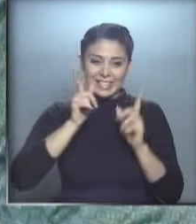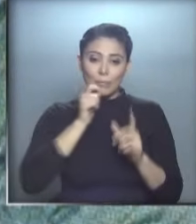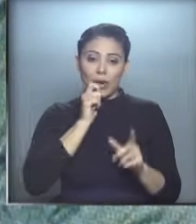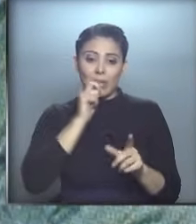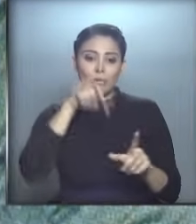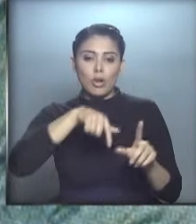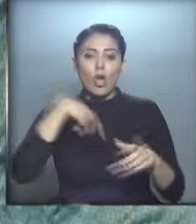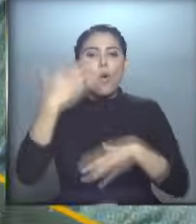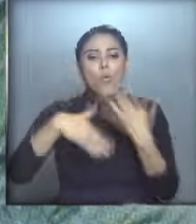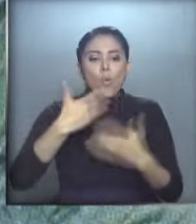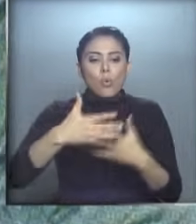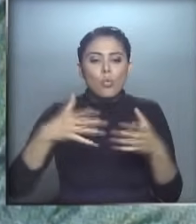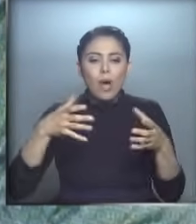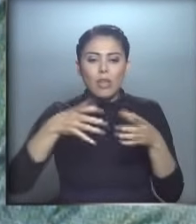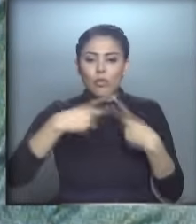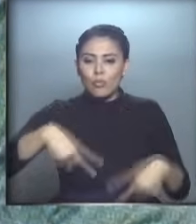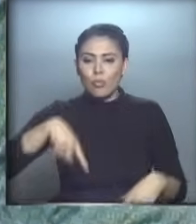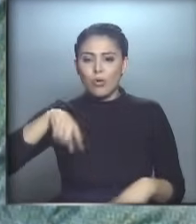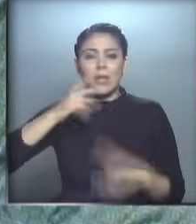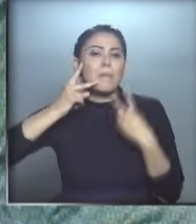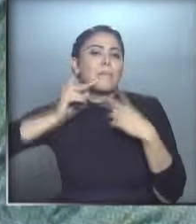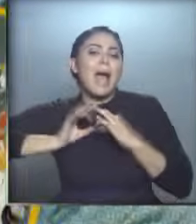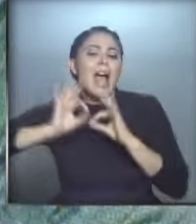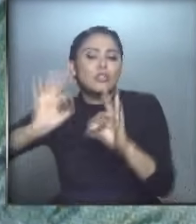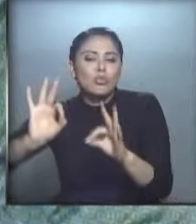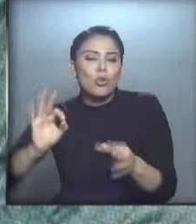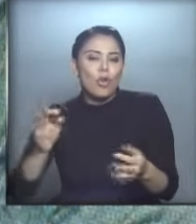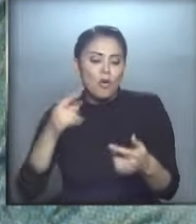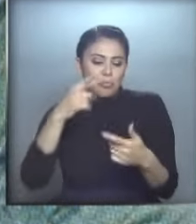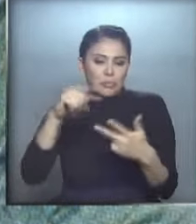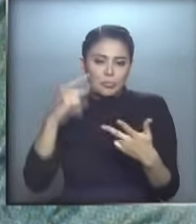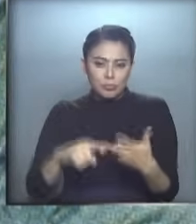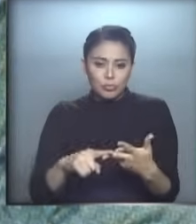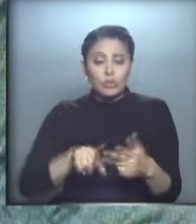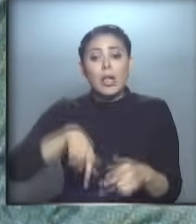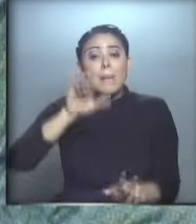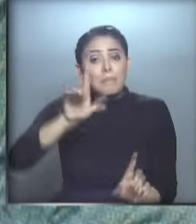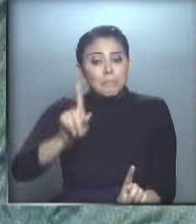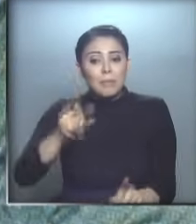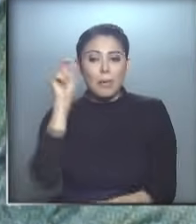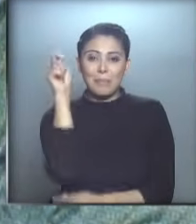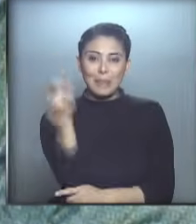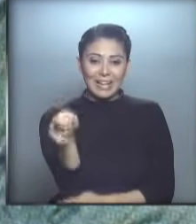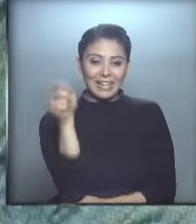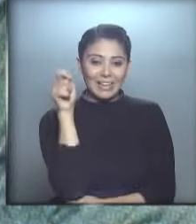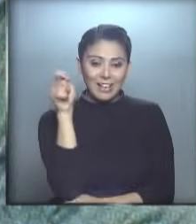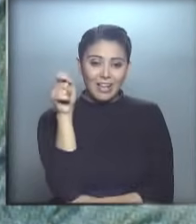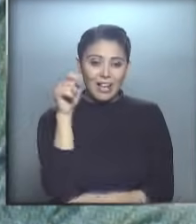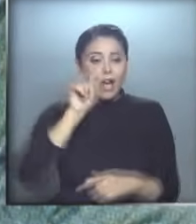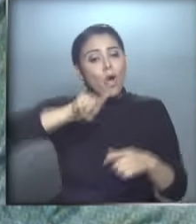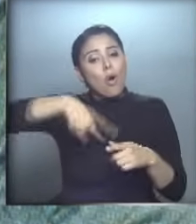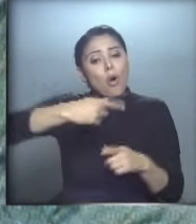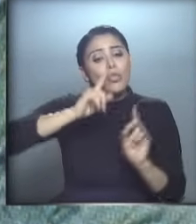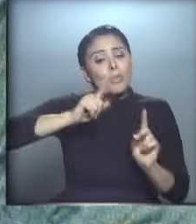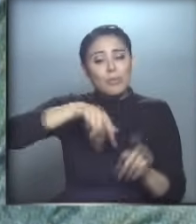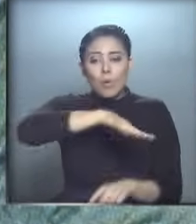Juanito jugando con su trompo, las vacaciones de Juanito, Juanito pescando entre lata, Juanito